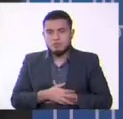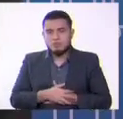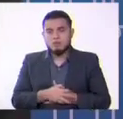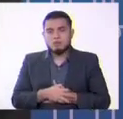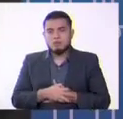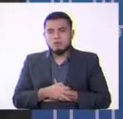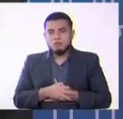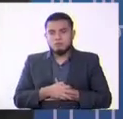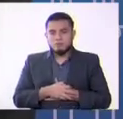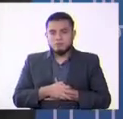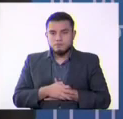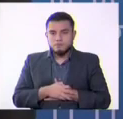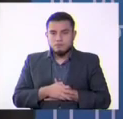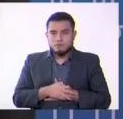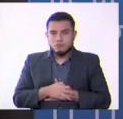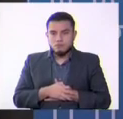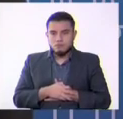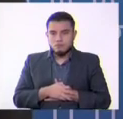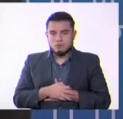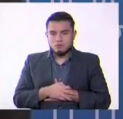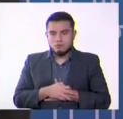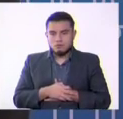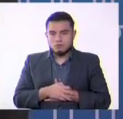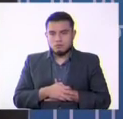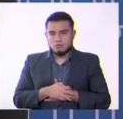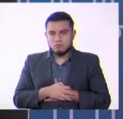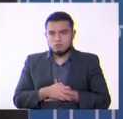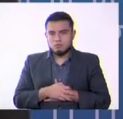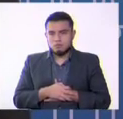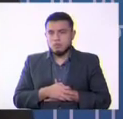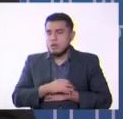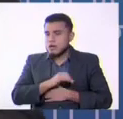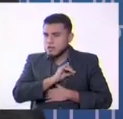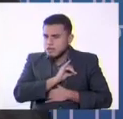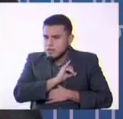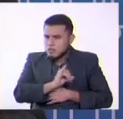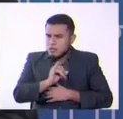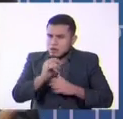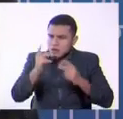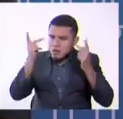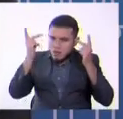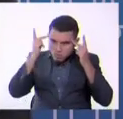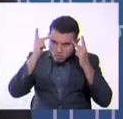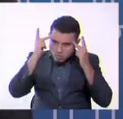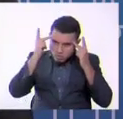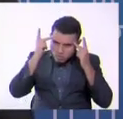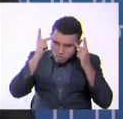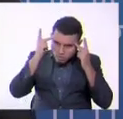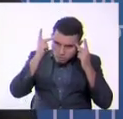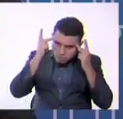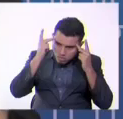da también lo que son las identificaciones paradójicas. ¿Y cómo podemos notar esto